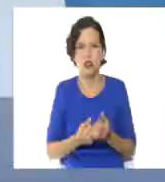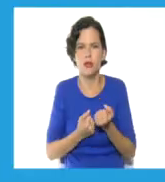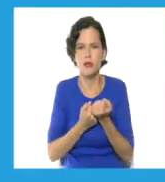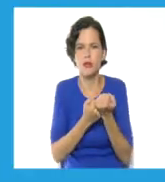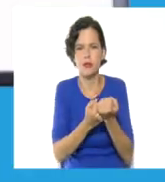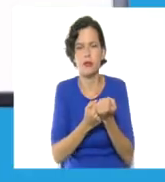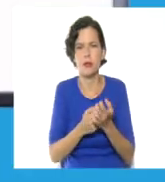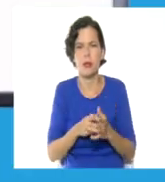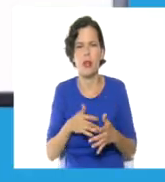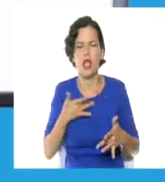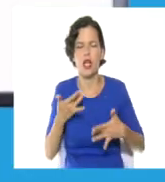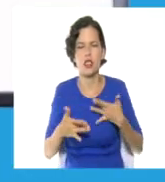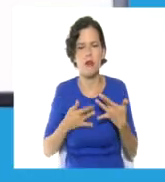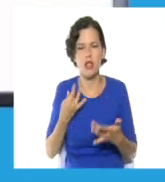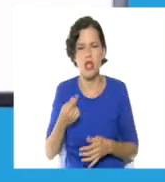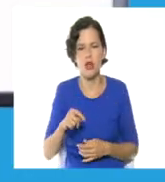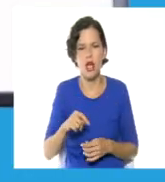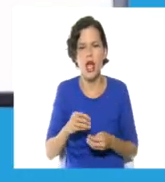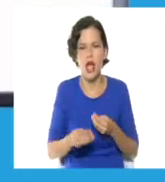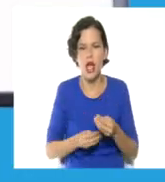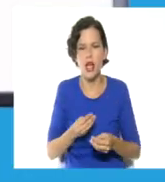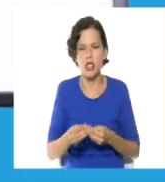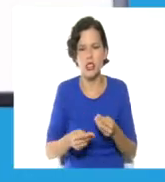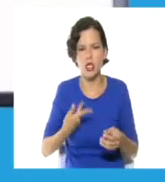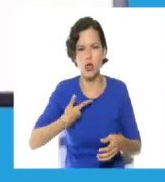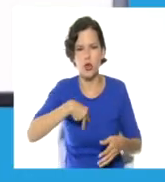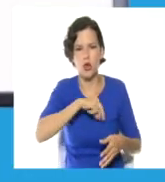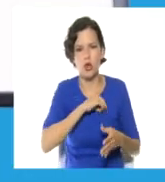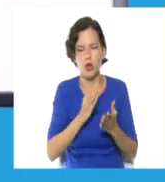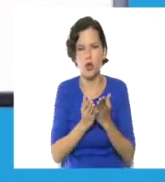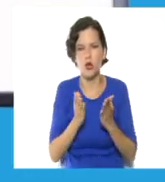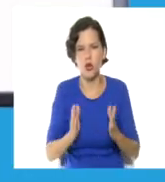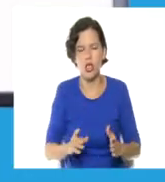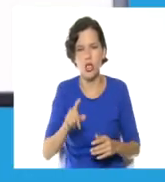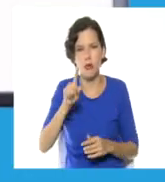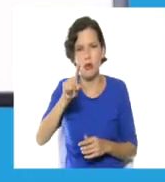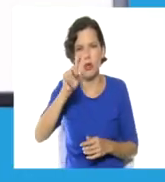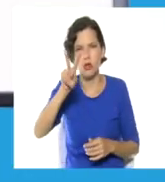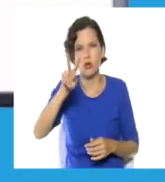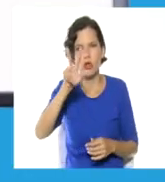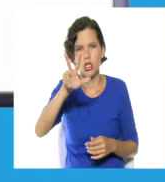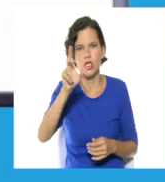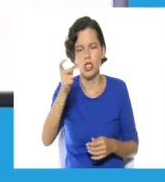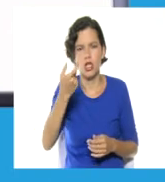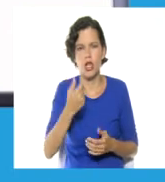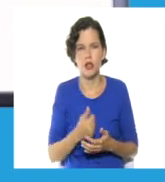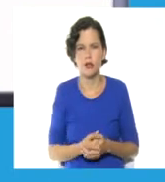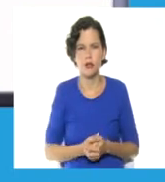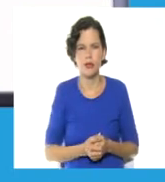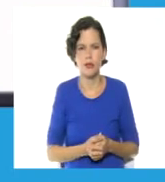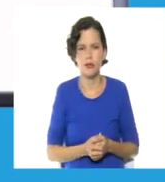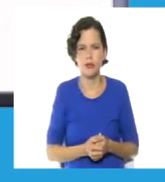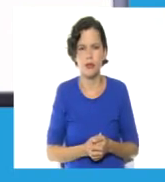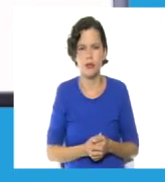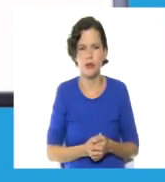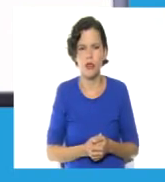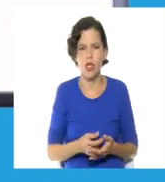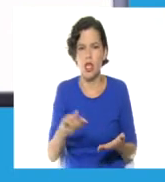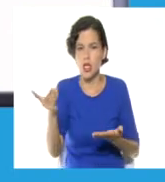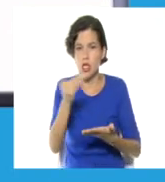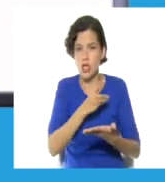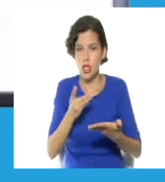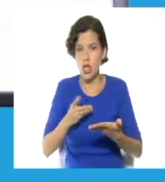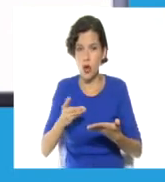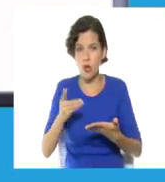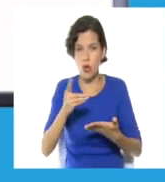solidaridad. Ahora, para las actividades a realizar con nuestros estudiantes de primero, segundo y tercer grado son las siguientes. Dibuja